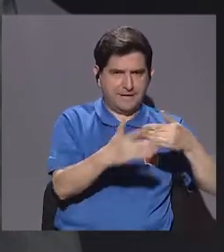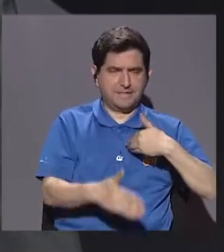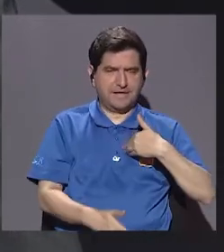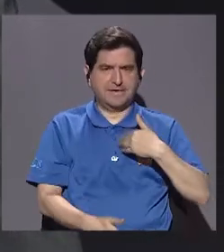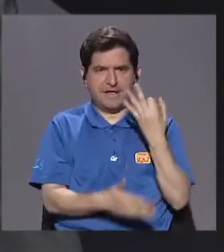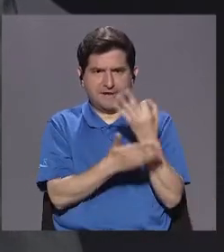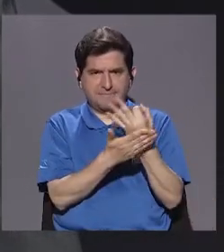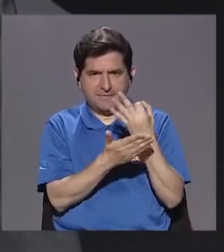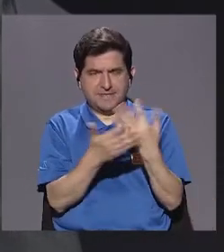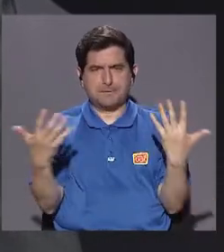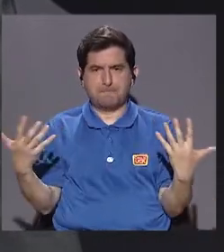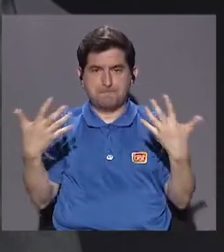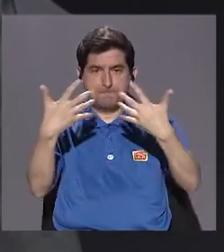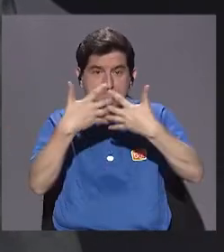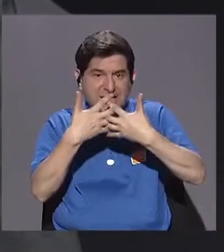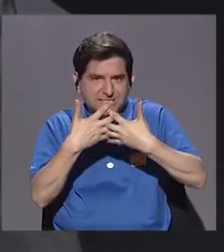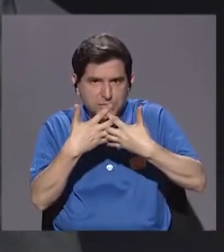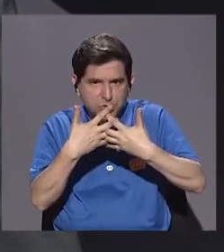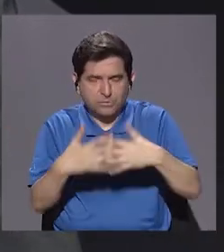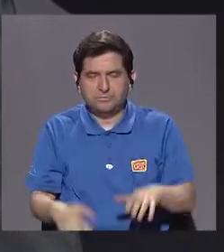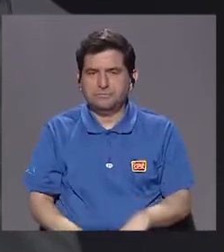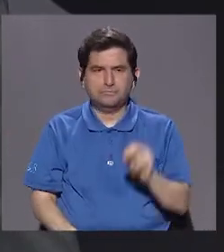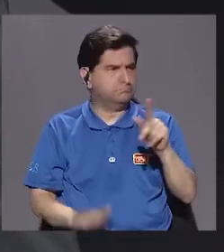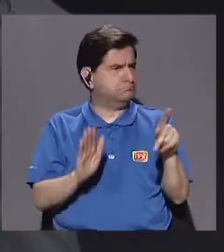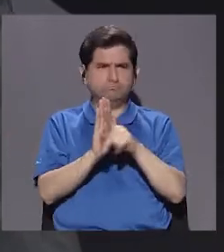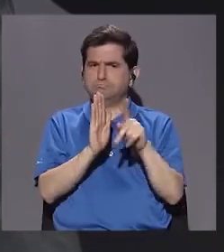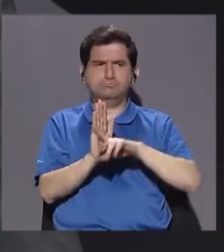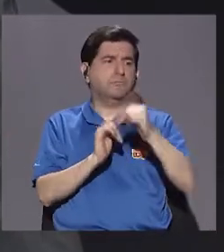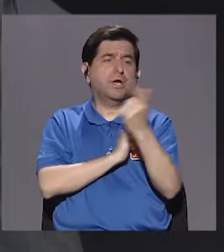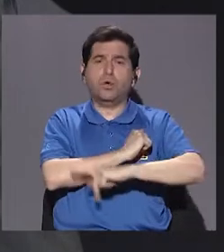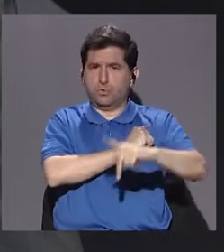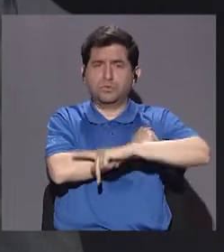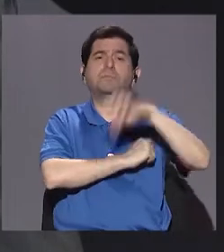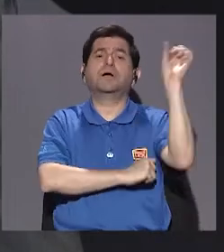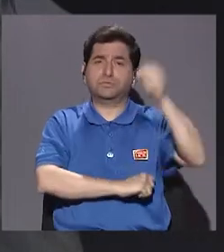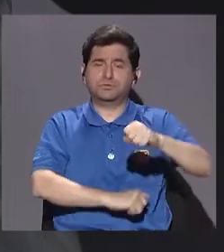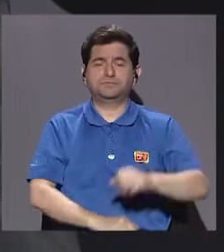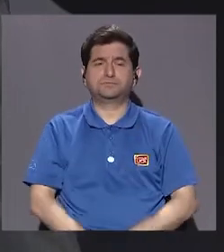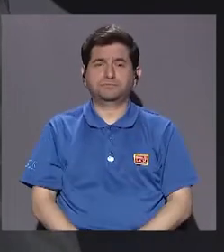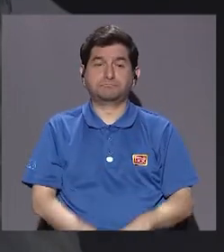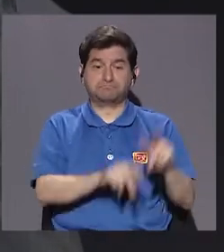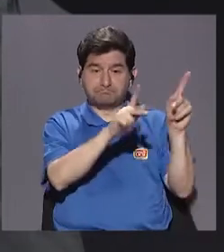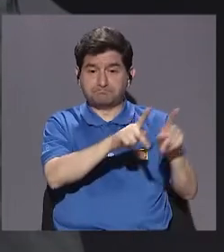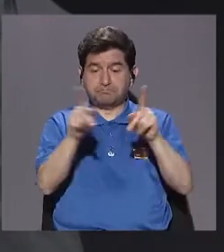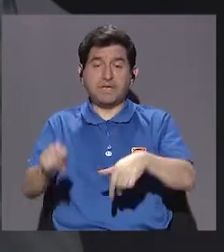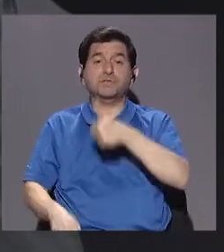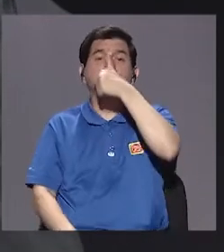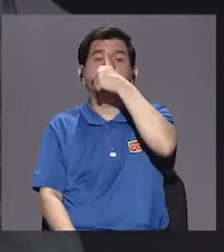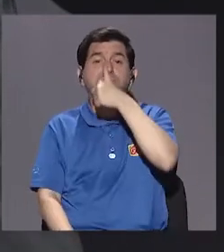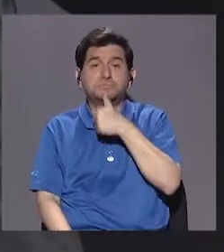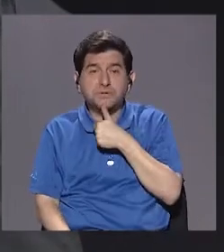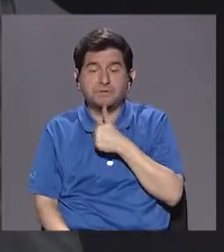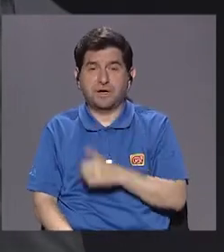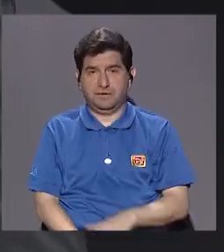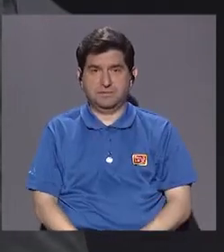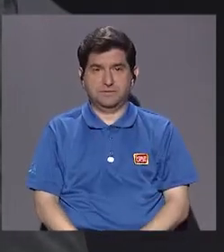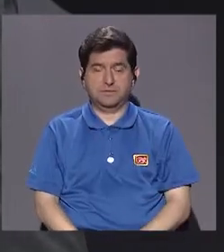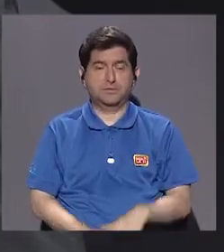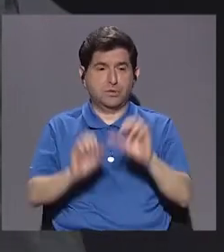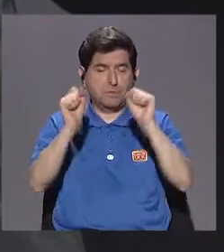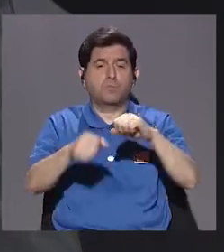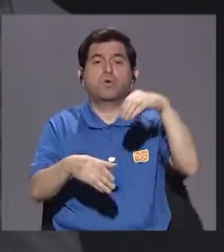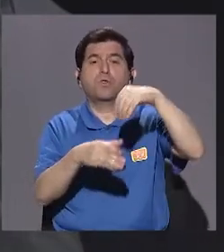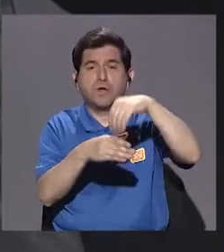financiamiento mixto pero es decir aquí no está prohibido como en otros países que las personas privadas puedan